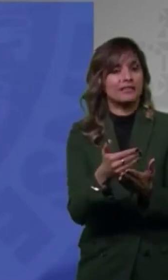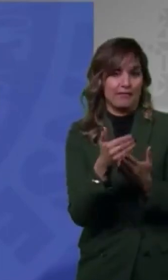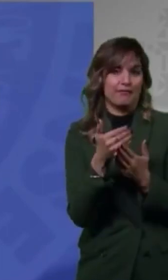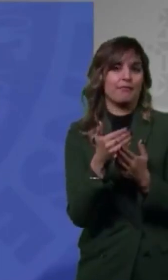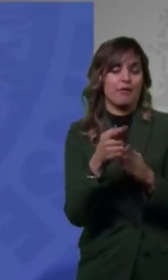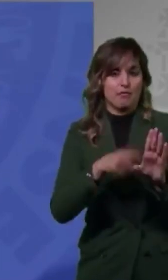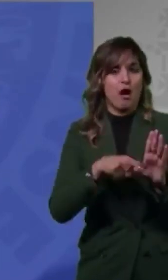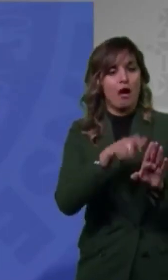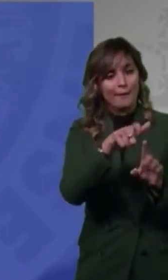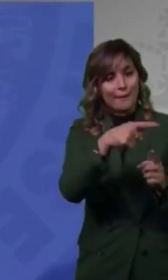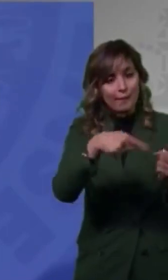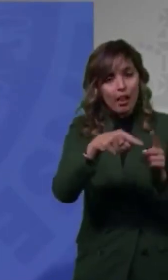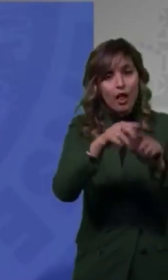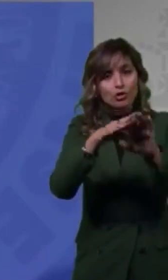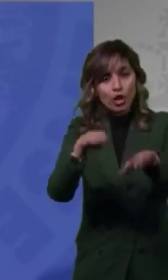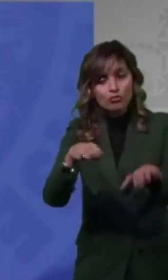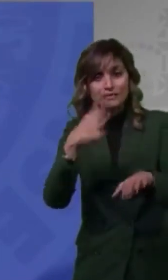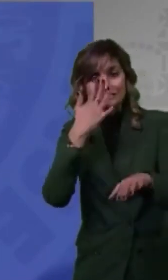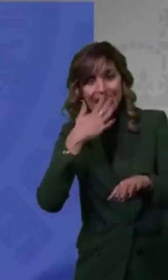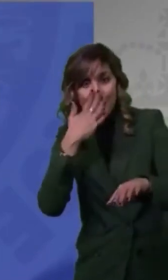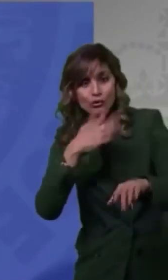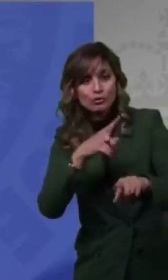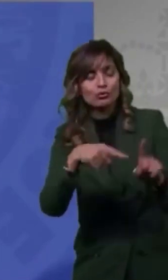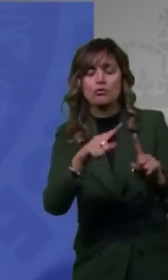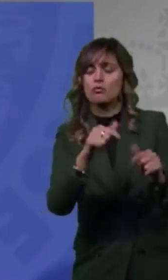una condición de salud subyacente